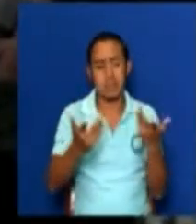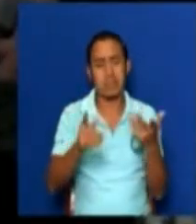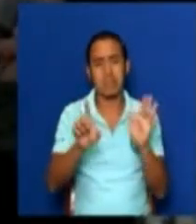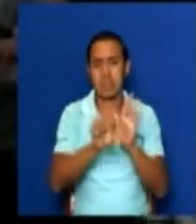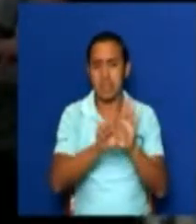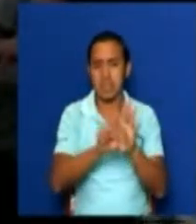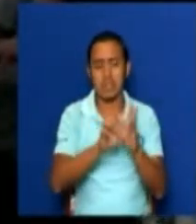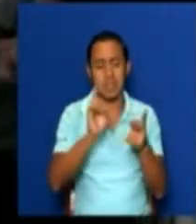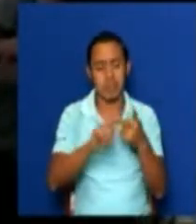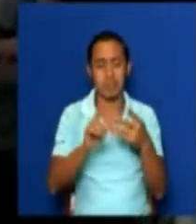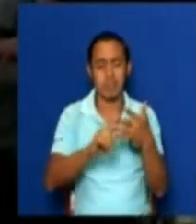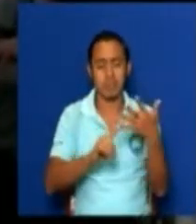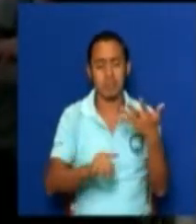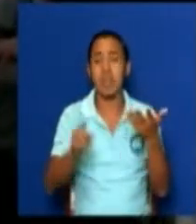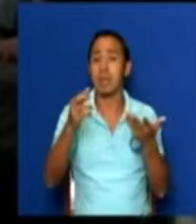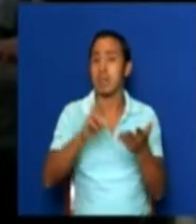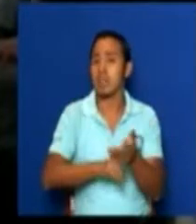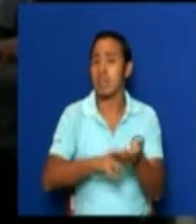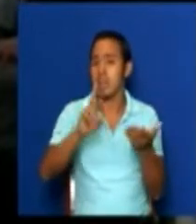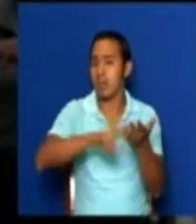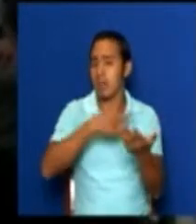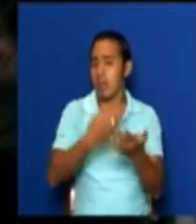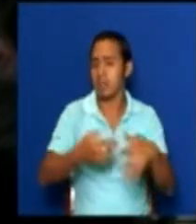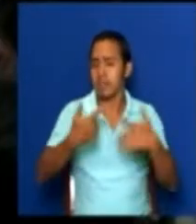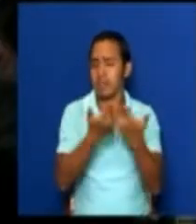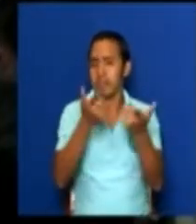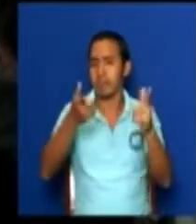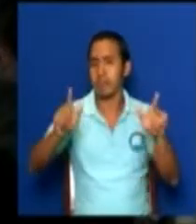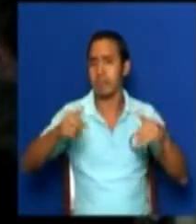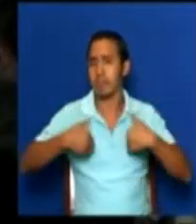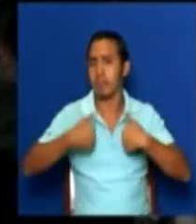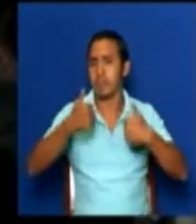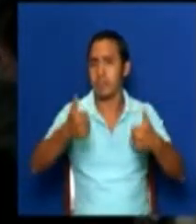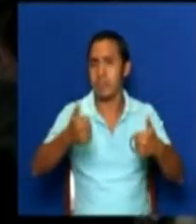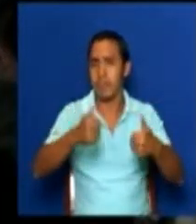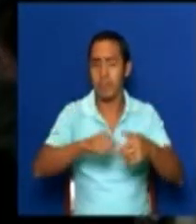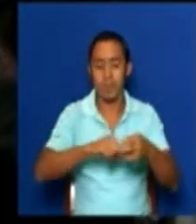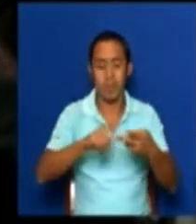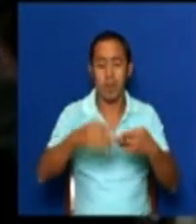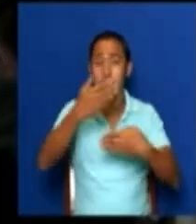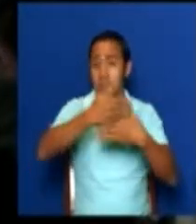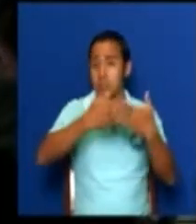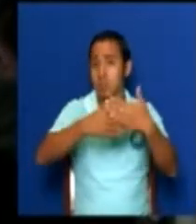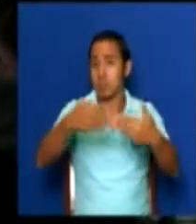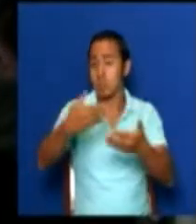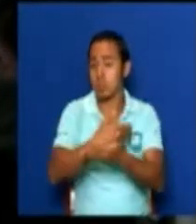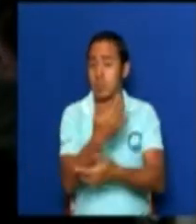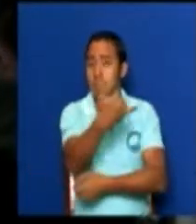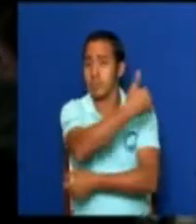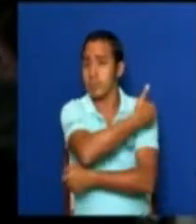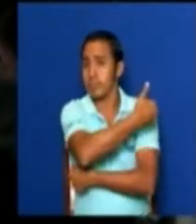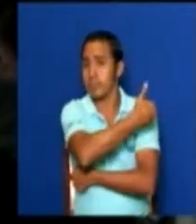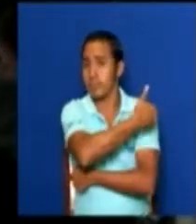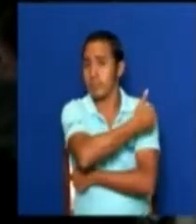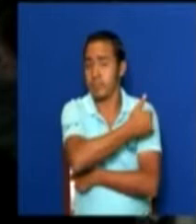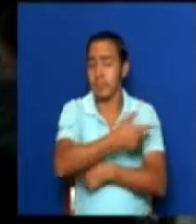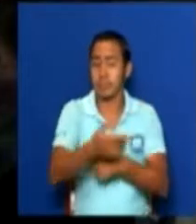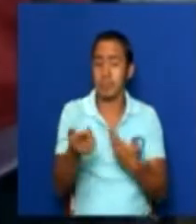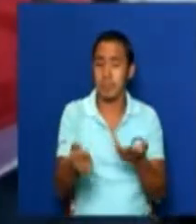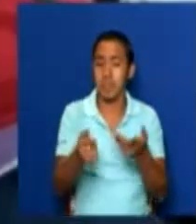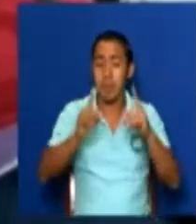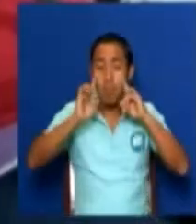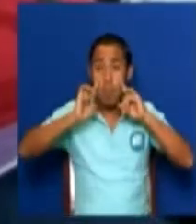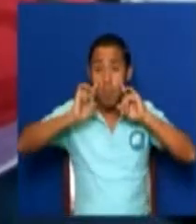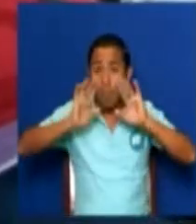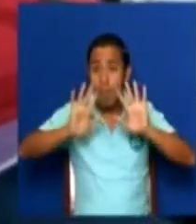legislativos la gratuidad y la calidad de los servicios de salud, construcción de nuevos hospitales. Aquí estamos protegiendo